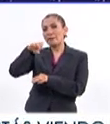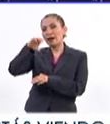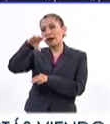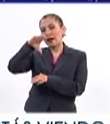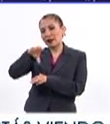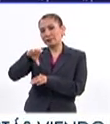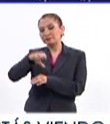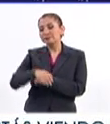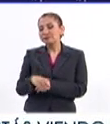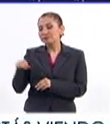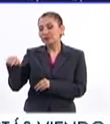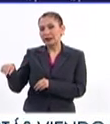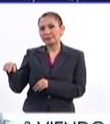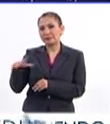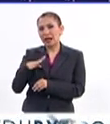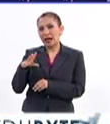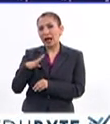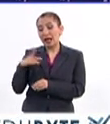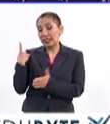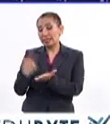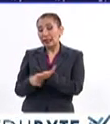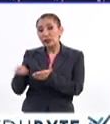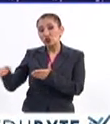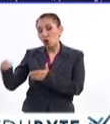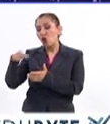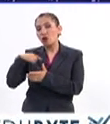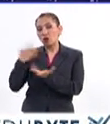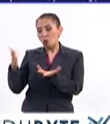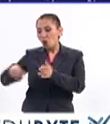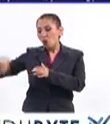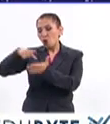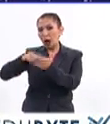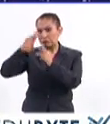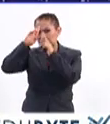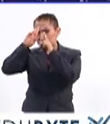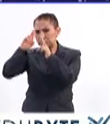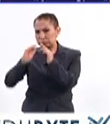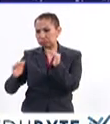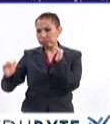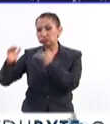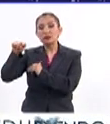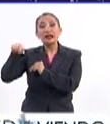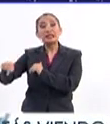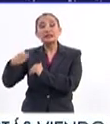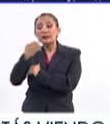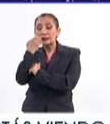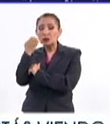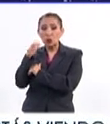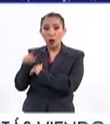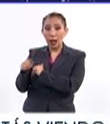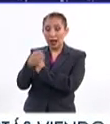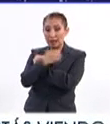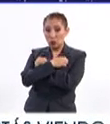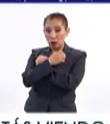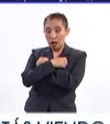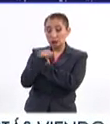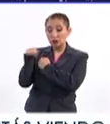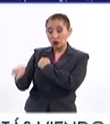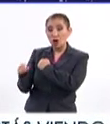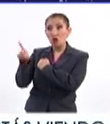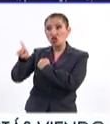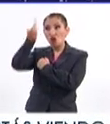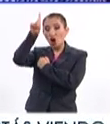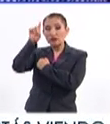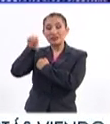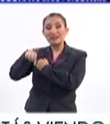Calmecac, que estaba dentro del recinto sagrado. Esta era una institución educativa cuyo dios